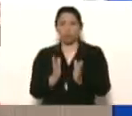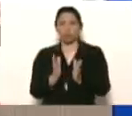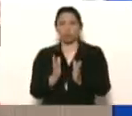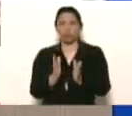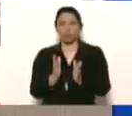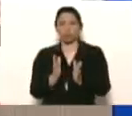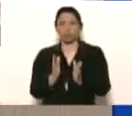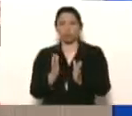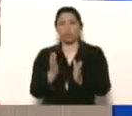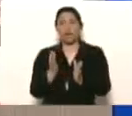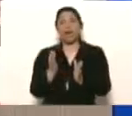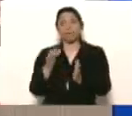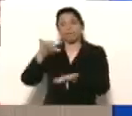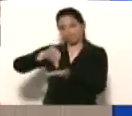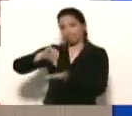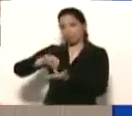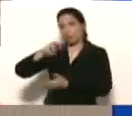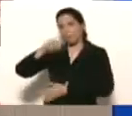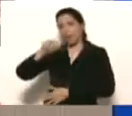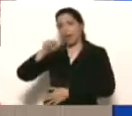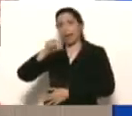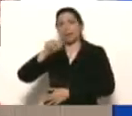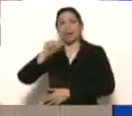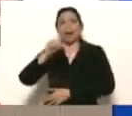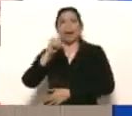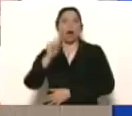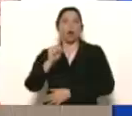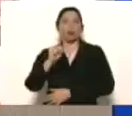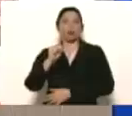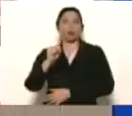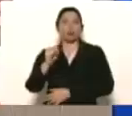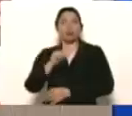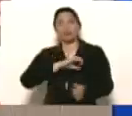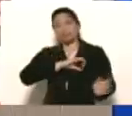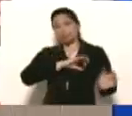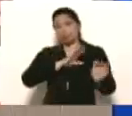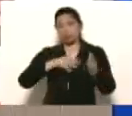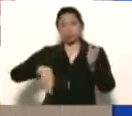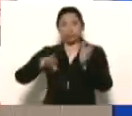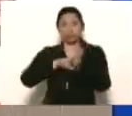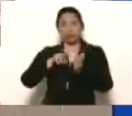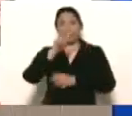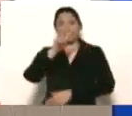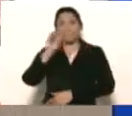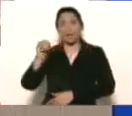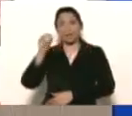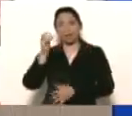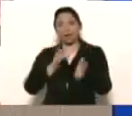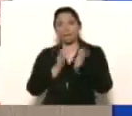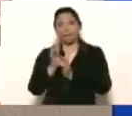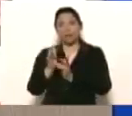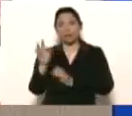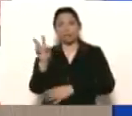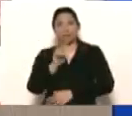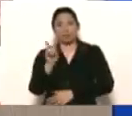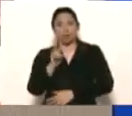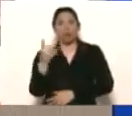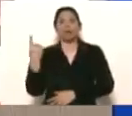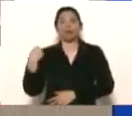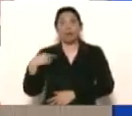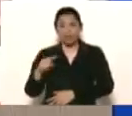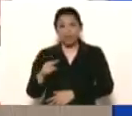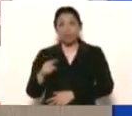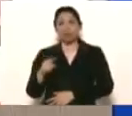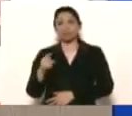estuvo en manaos y que regresó el día 20 de abril a venezuela tenía estaba